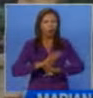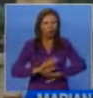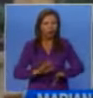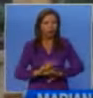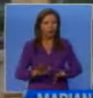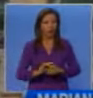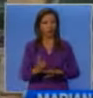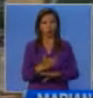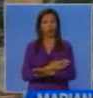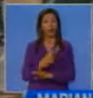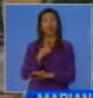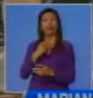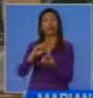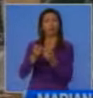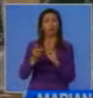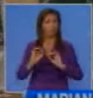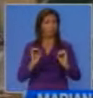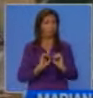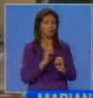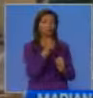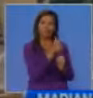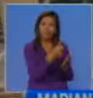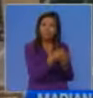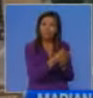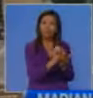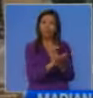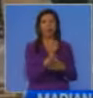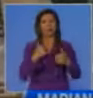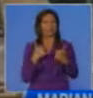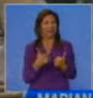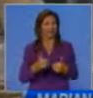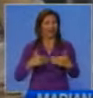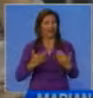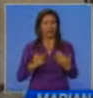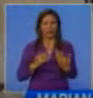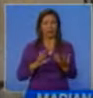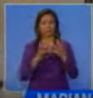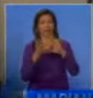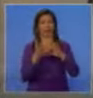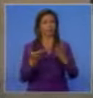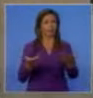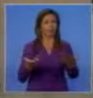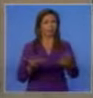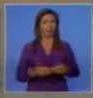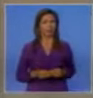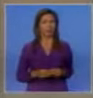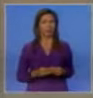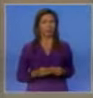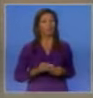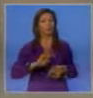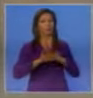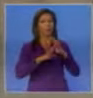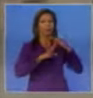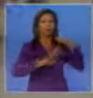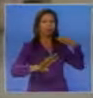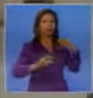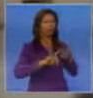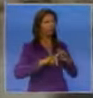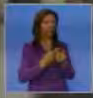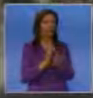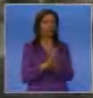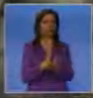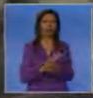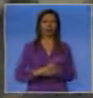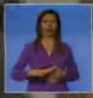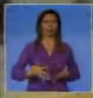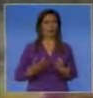pedí cambio. Yo estaba contenta con el colegio que le habían mandado. Y ahora que ya no hay cupo. Los reclamos fueron una constante desde el inicio de clases en el